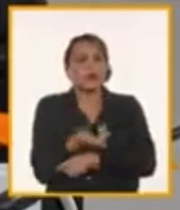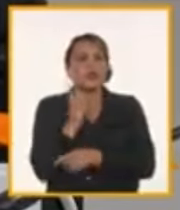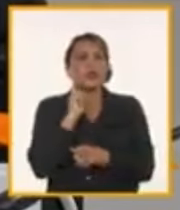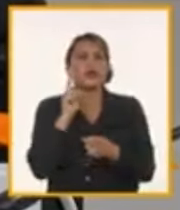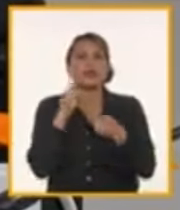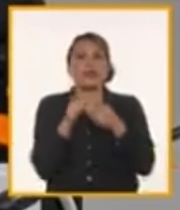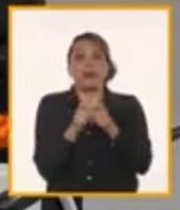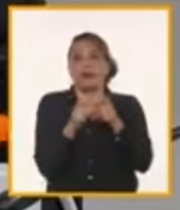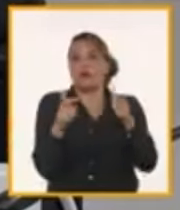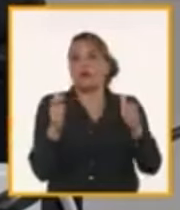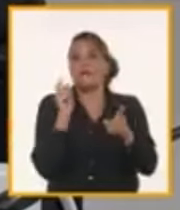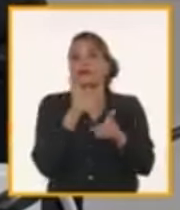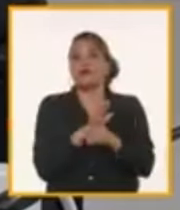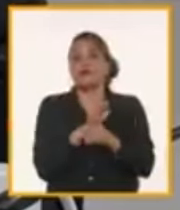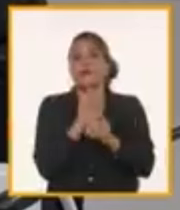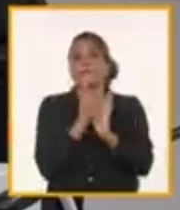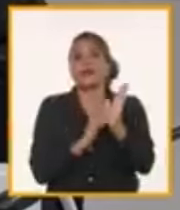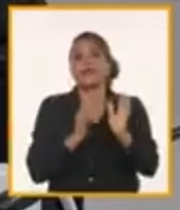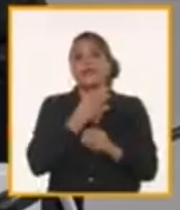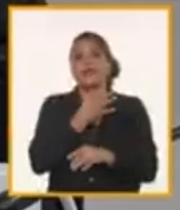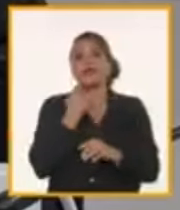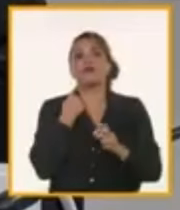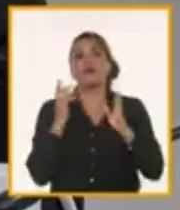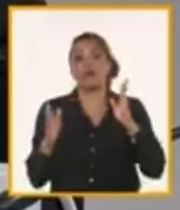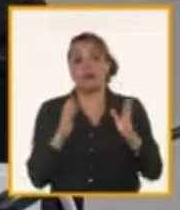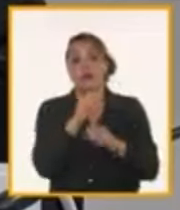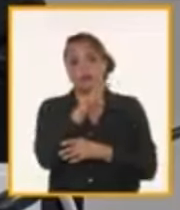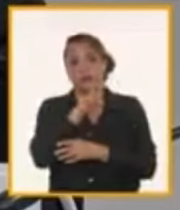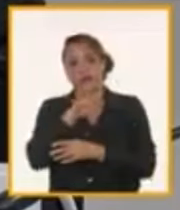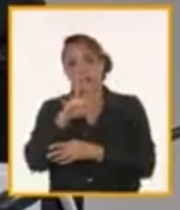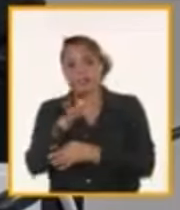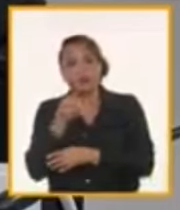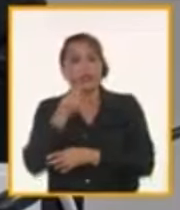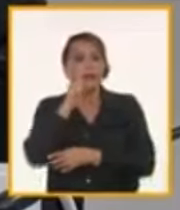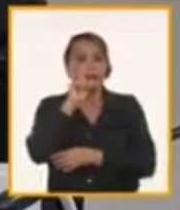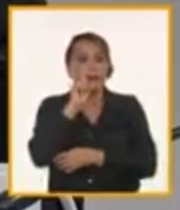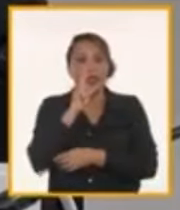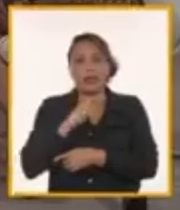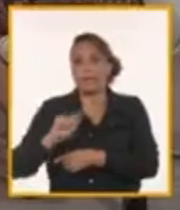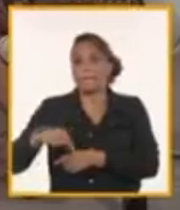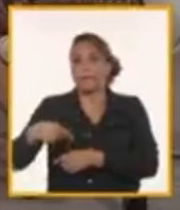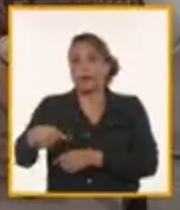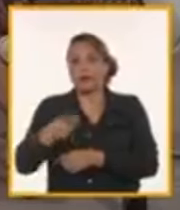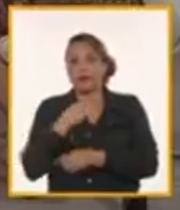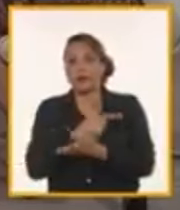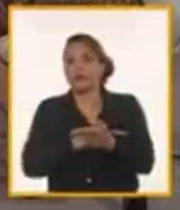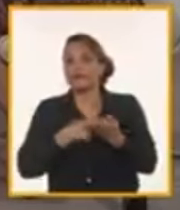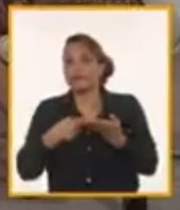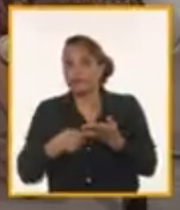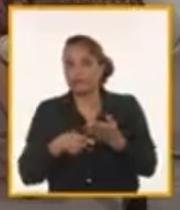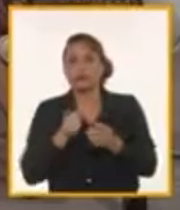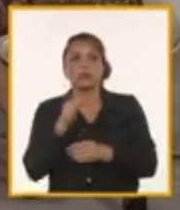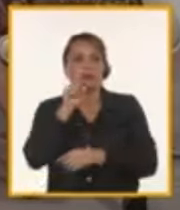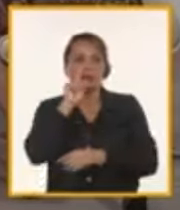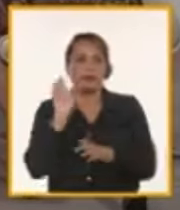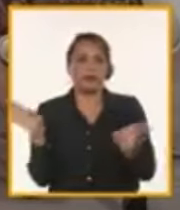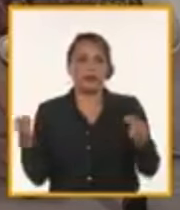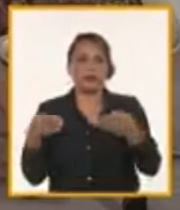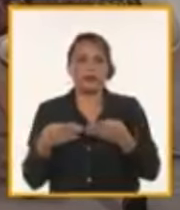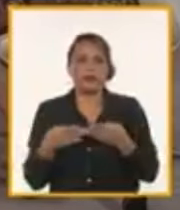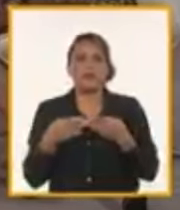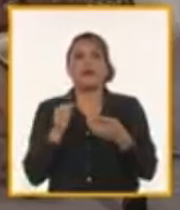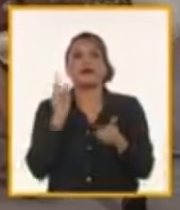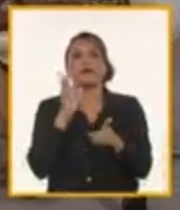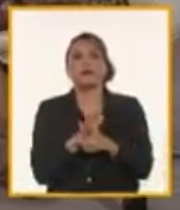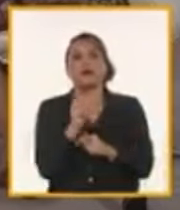instituciones comenzó en enero de este año y que debe culminar en las próximas semanas en todas ellas para darle lugar al curso